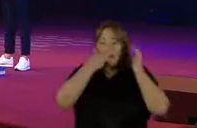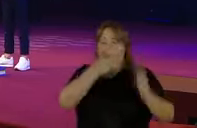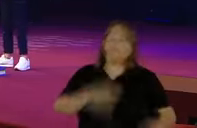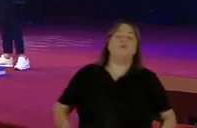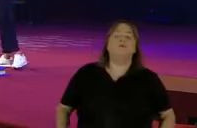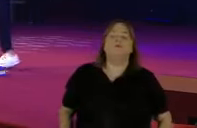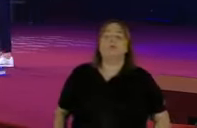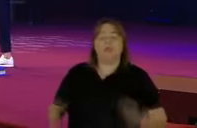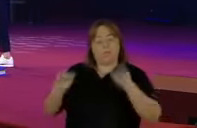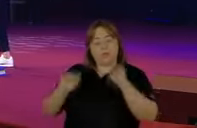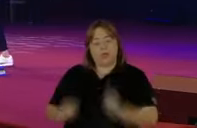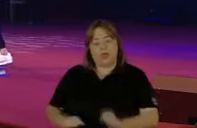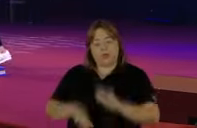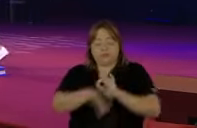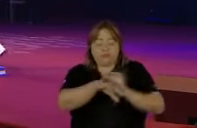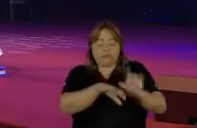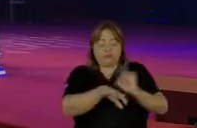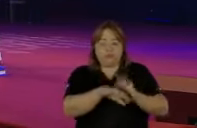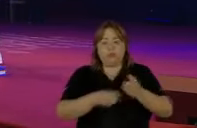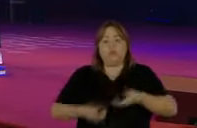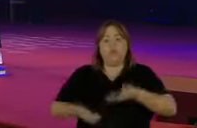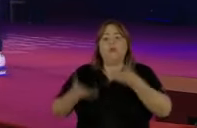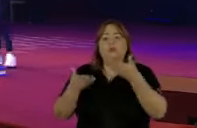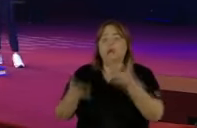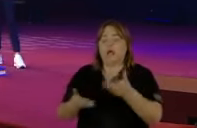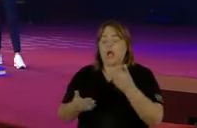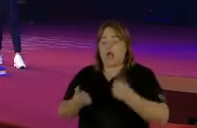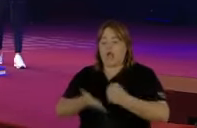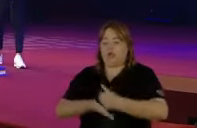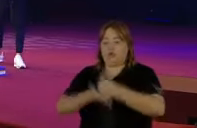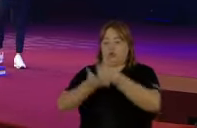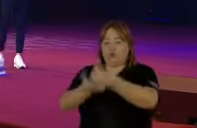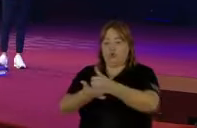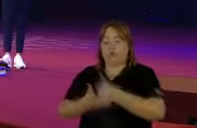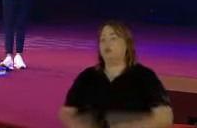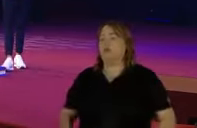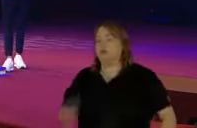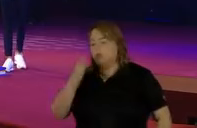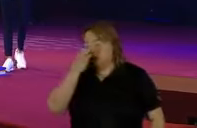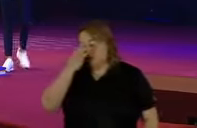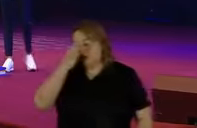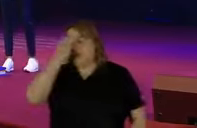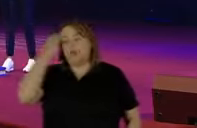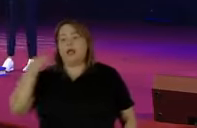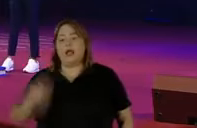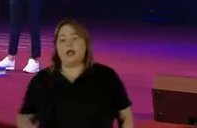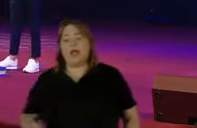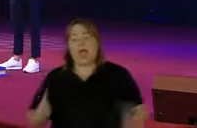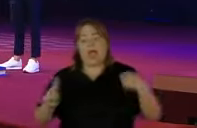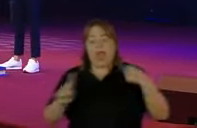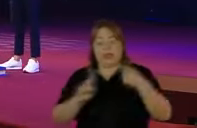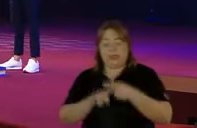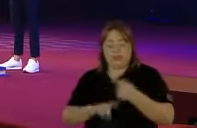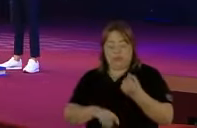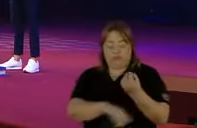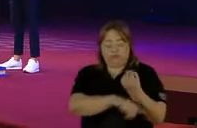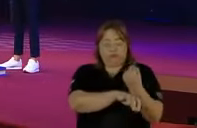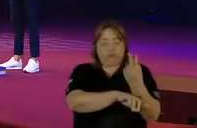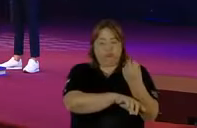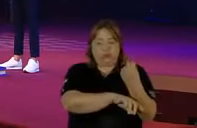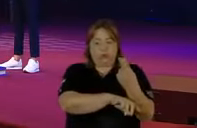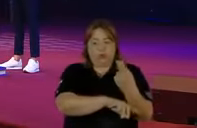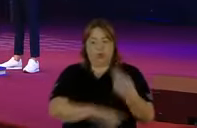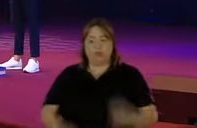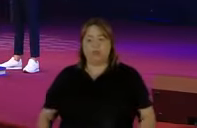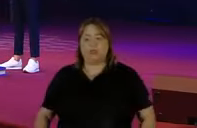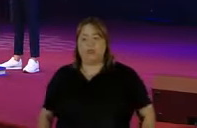tengan la disponibilidad, nos ayuden, se les va a apreciar un montón. Es importante que sepan que tienen hasta las 12 el número de teléfono que